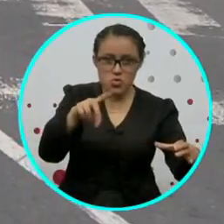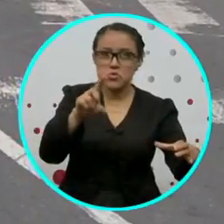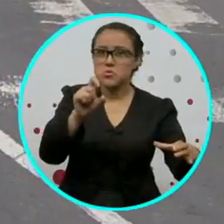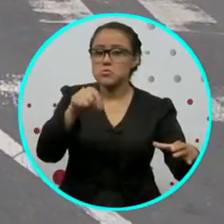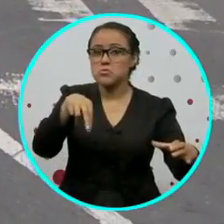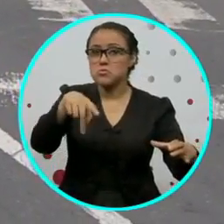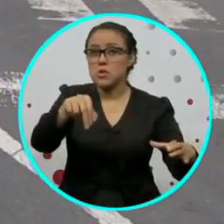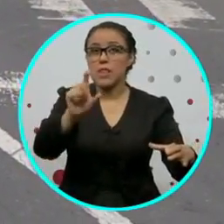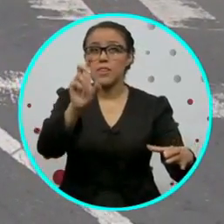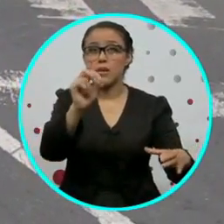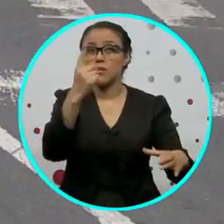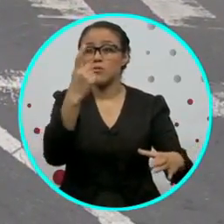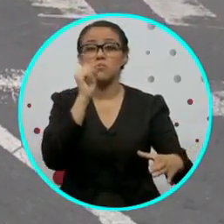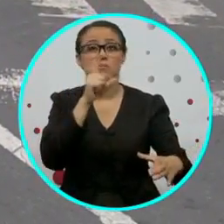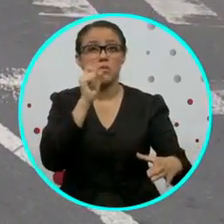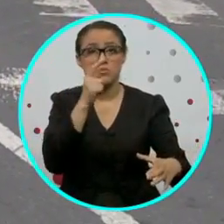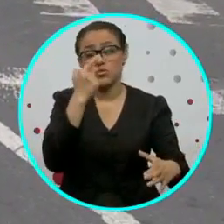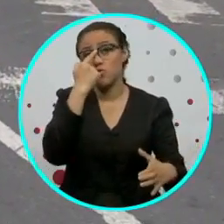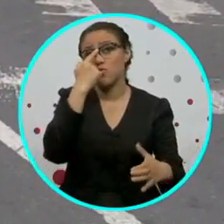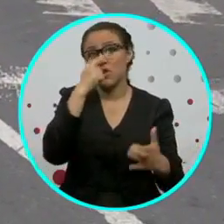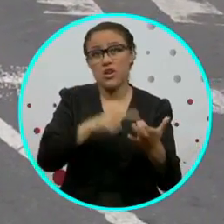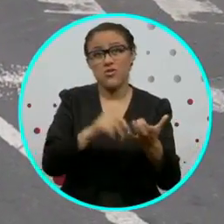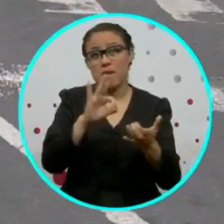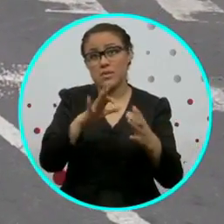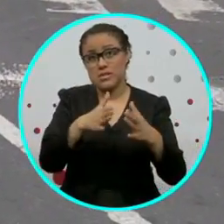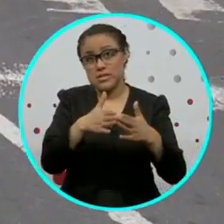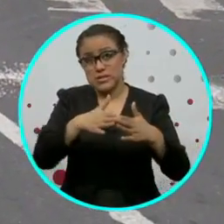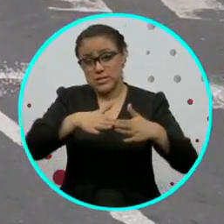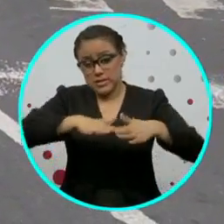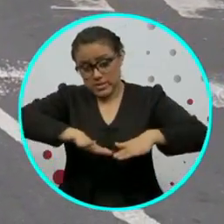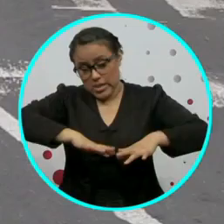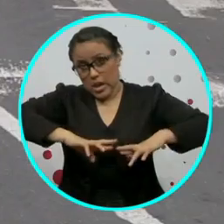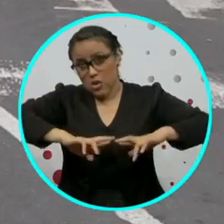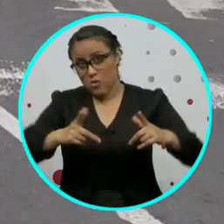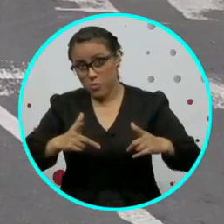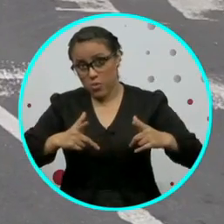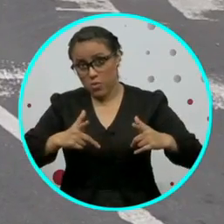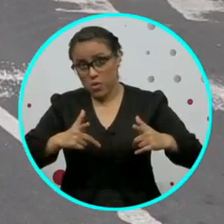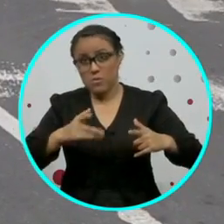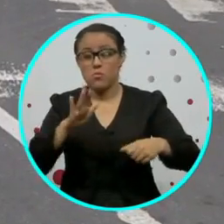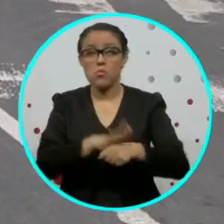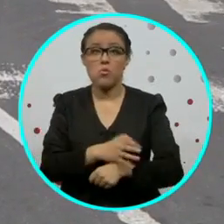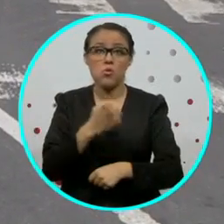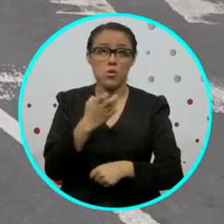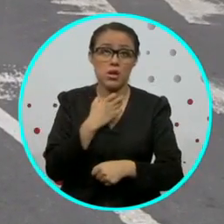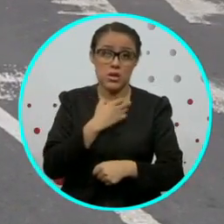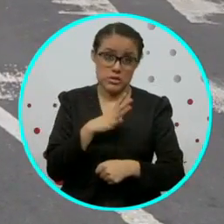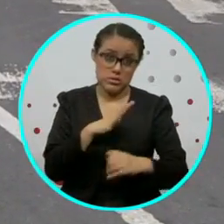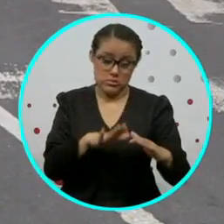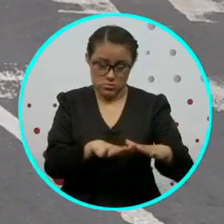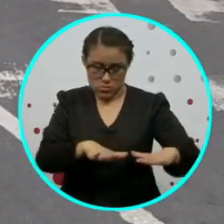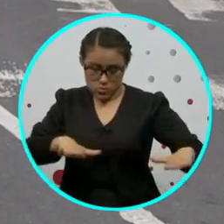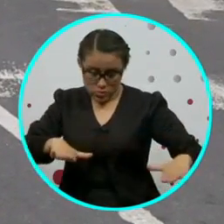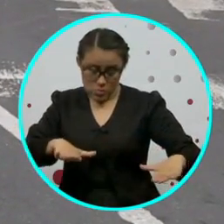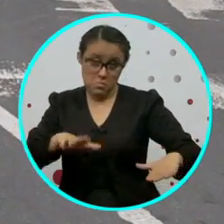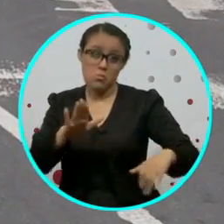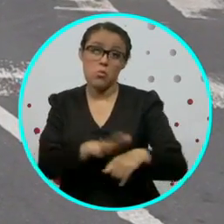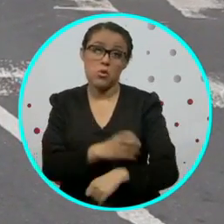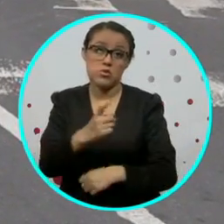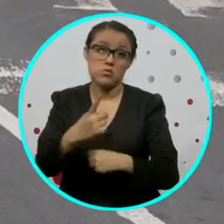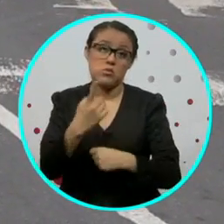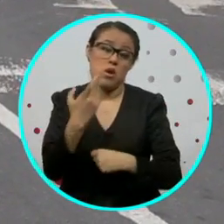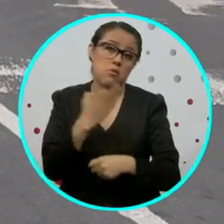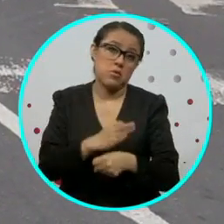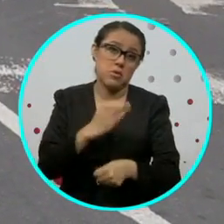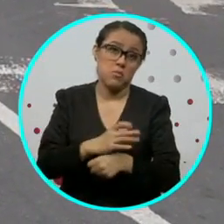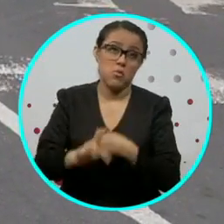tamaño de la placa de allá abajo, que yo creo que se rompió y en vez de repararlo han ido echándole más asfalto y pues, hasta que no suceda una tragedia.